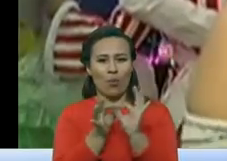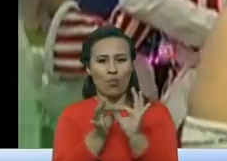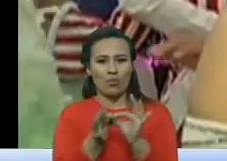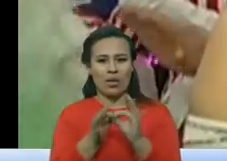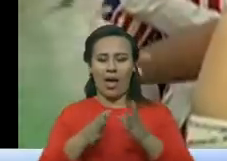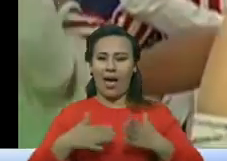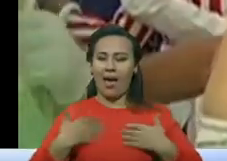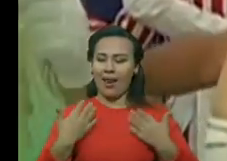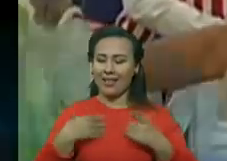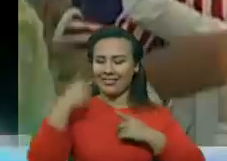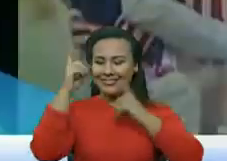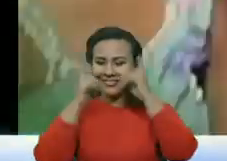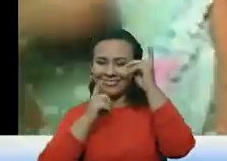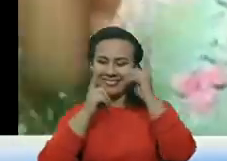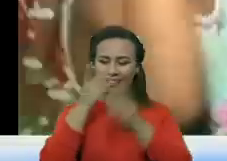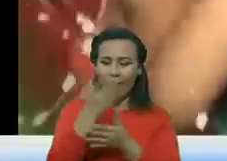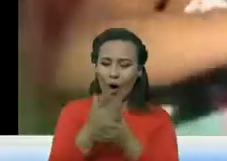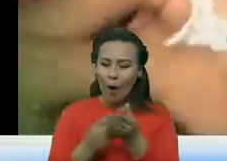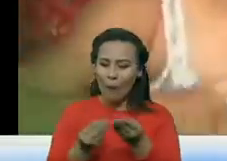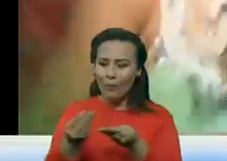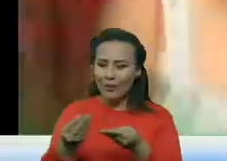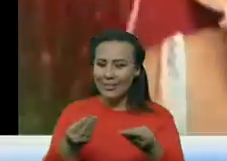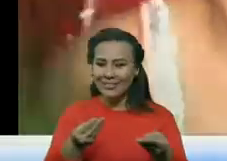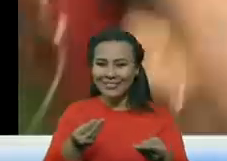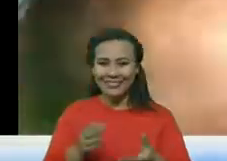la alegría, la generosidad.